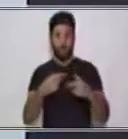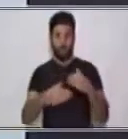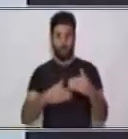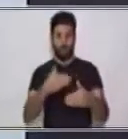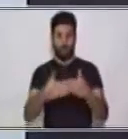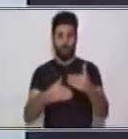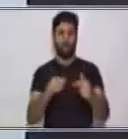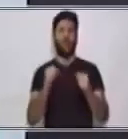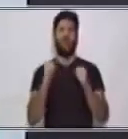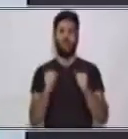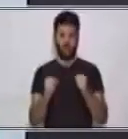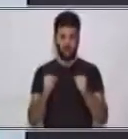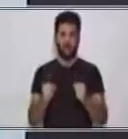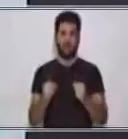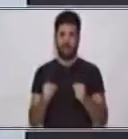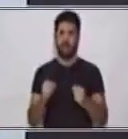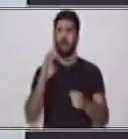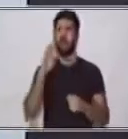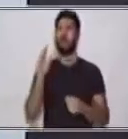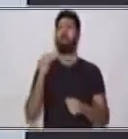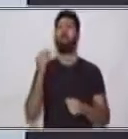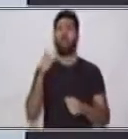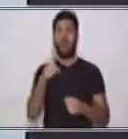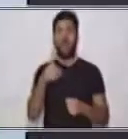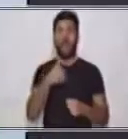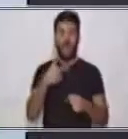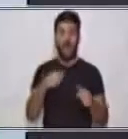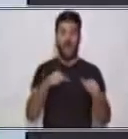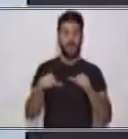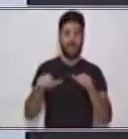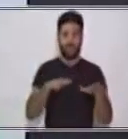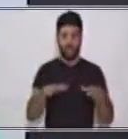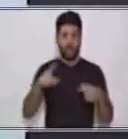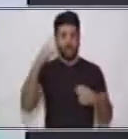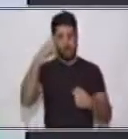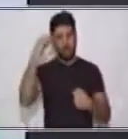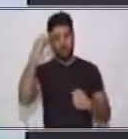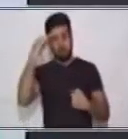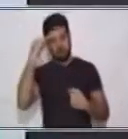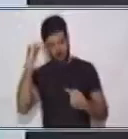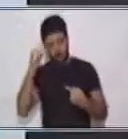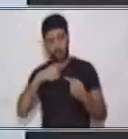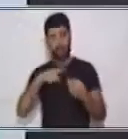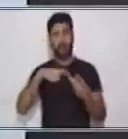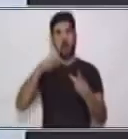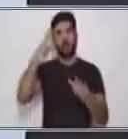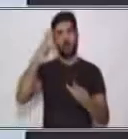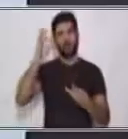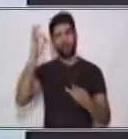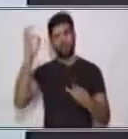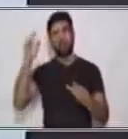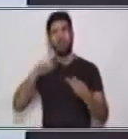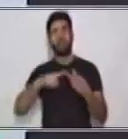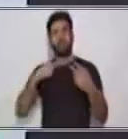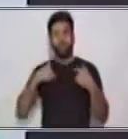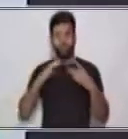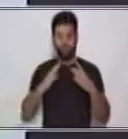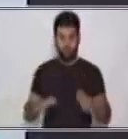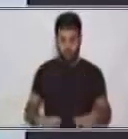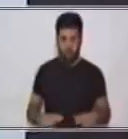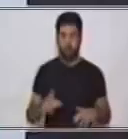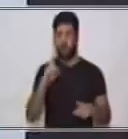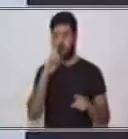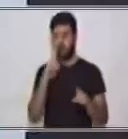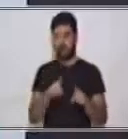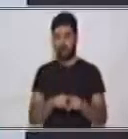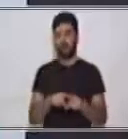complejo que implica una serie de actividades físicas, mentales y emocionales. Pero ¿por qué vamos a decir